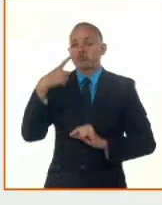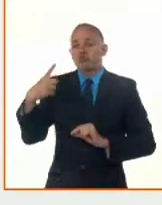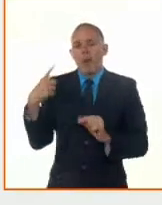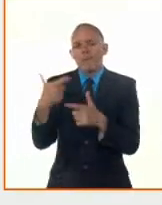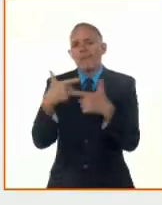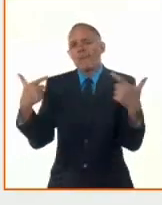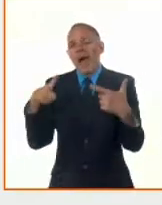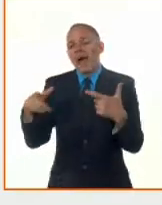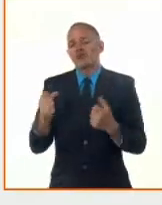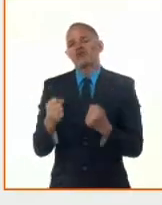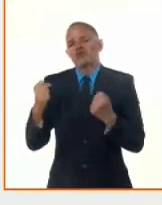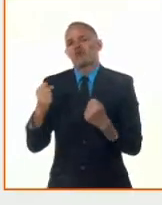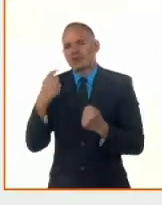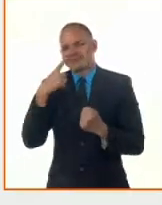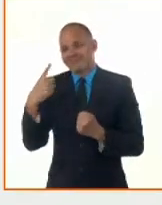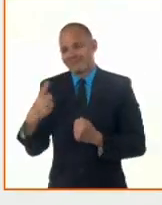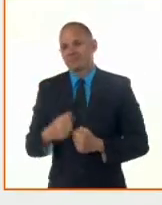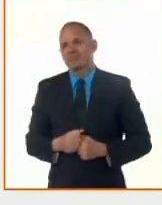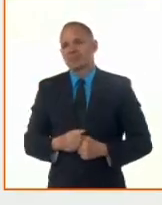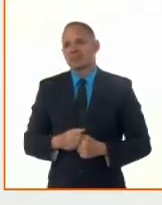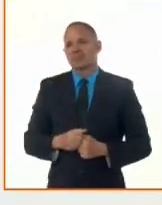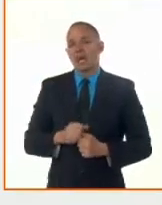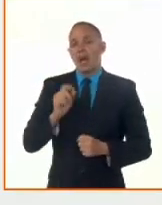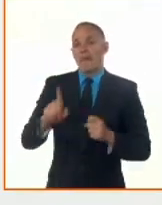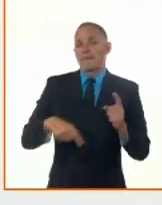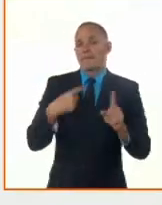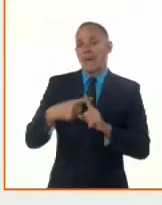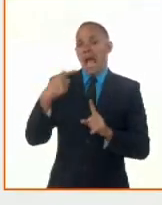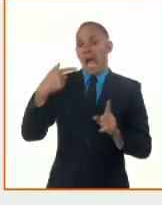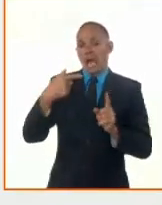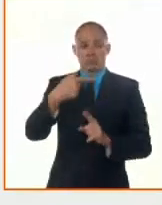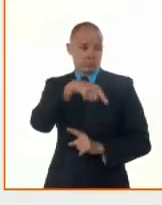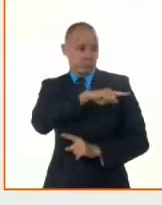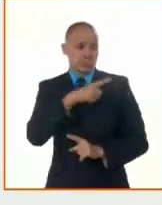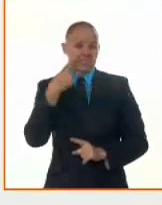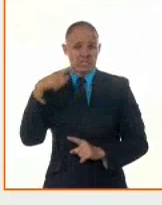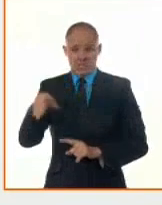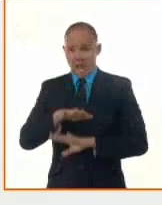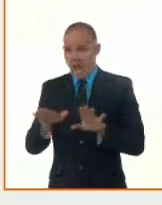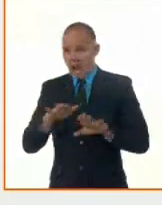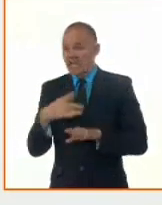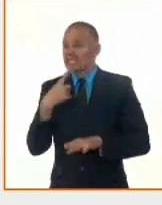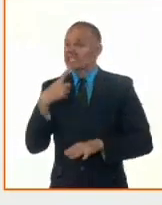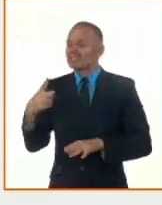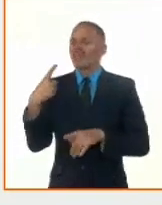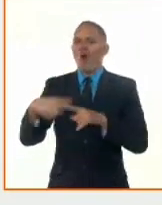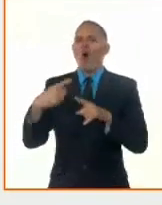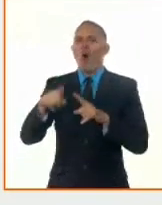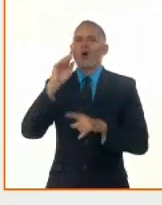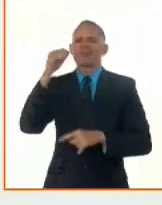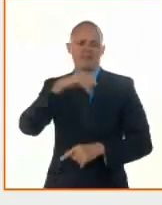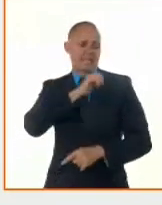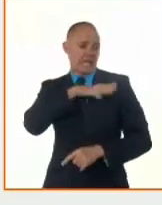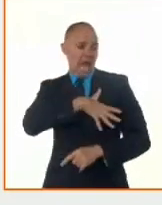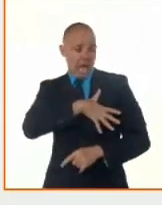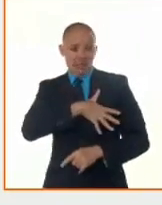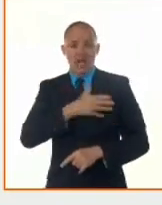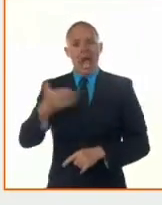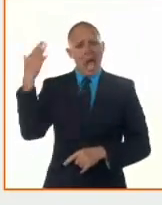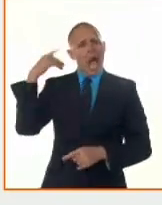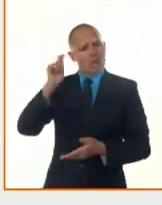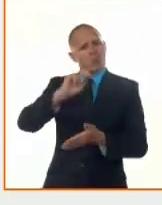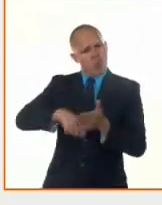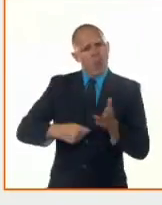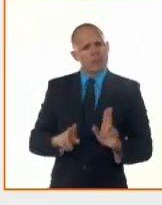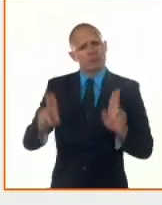hablando de un gobierno de derecha que ha planteado hasta la anexión de los territorios ocupados que se firmó un acuerdo varios acuerdos